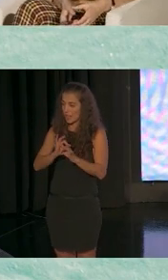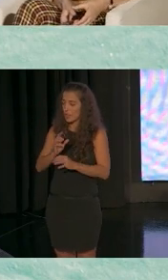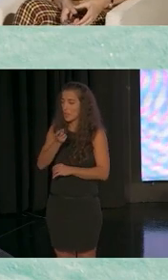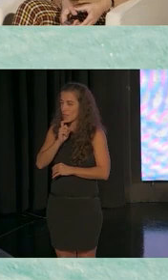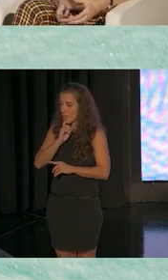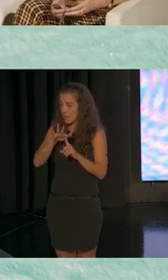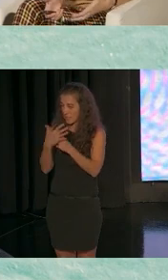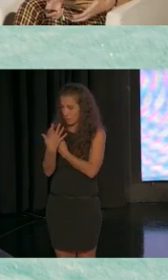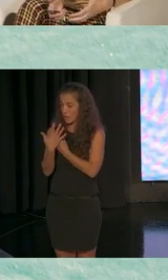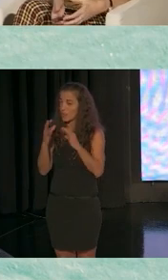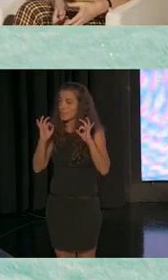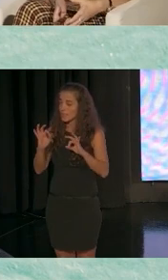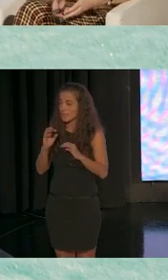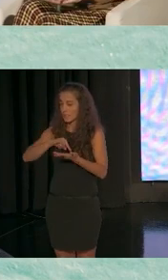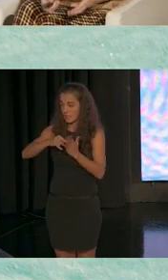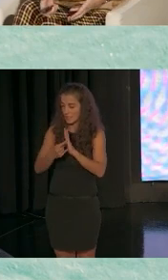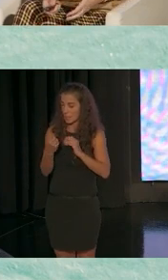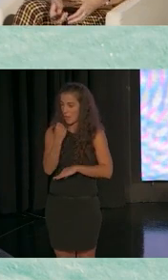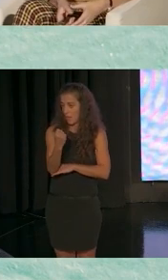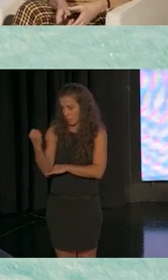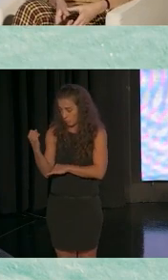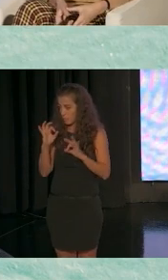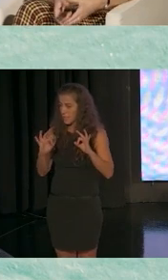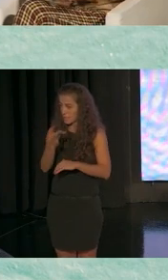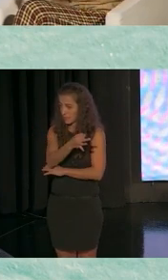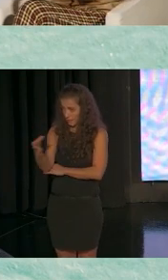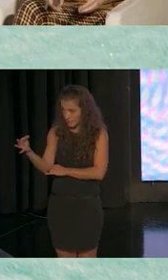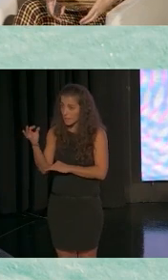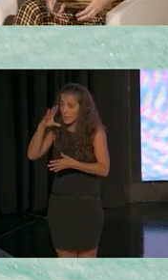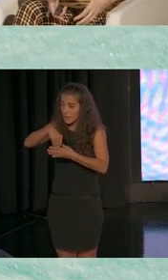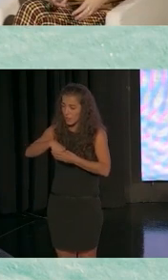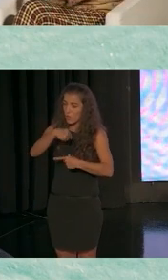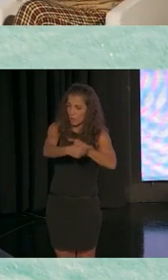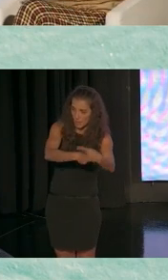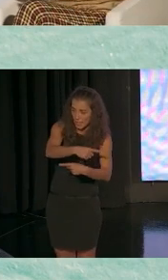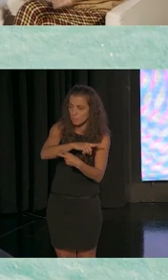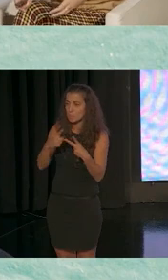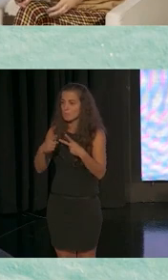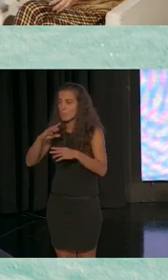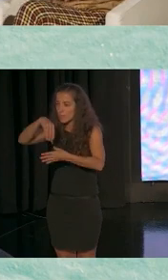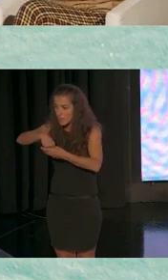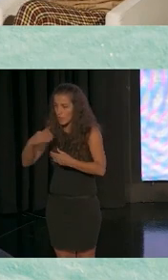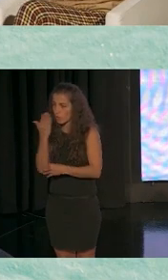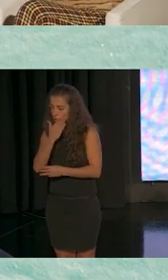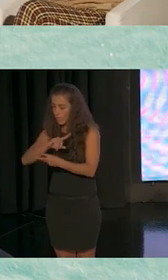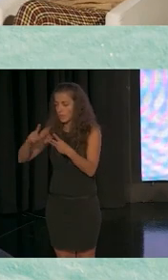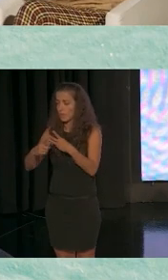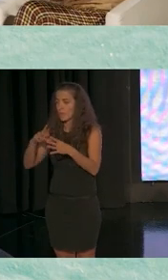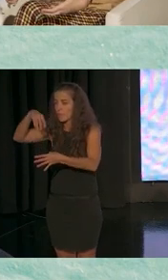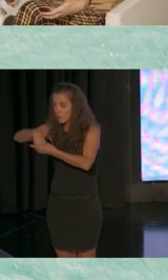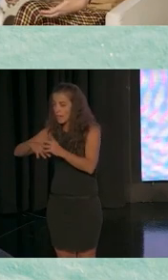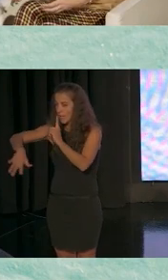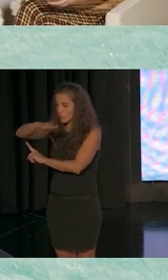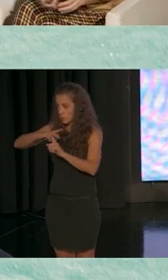pueda ser un sistema de apoyos eficaz eh que incluye a la familia que incluye la escuela que incluye los